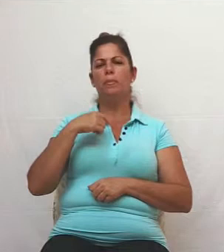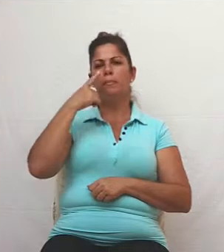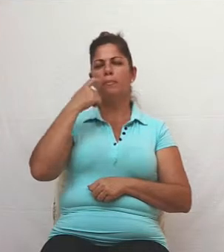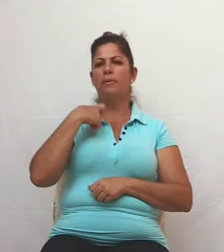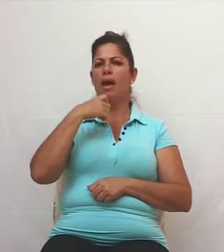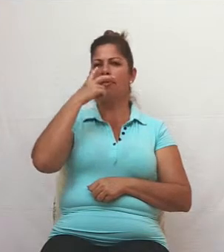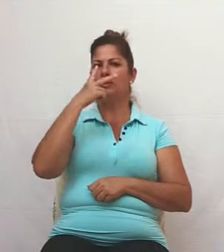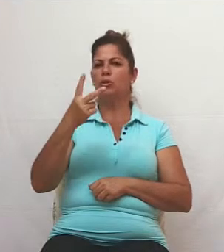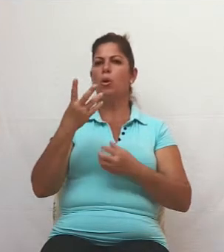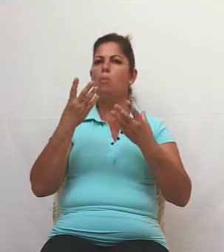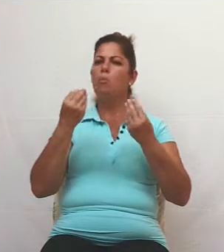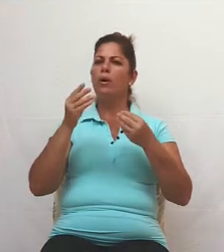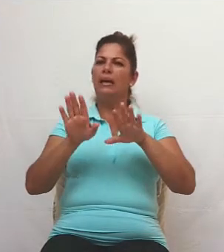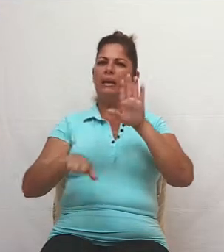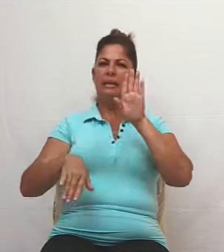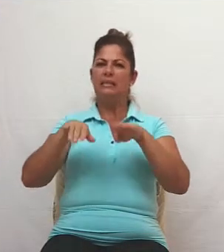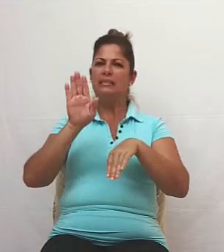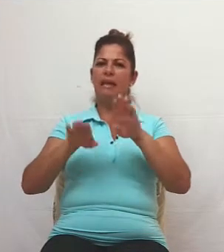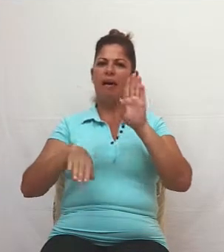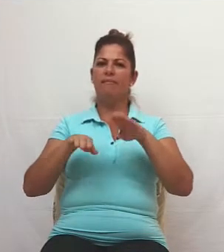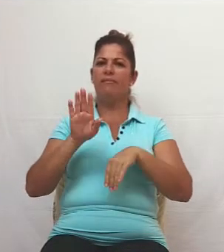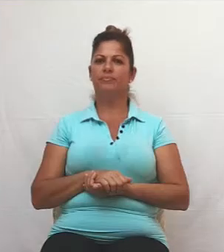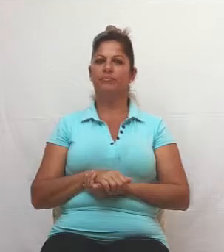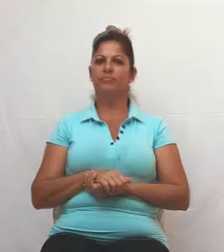ha sido mi atención muy inestable